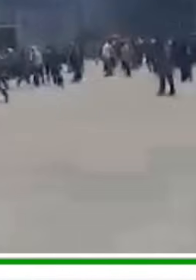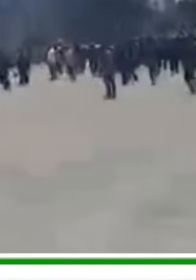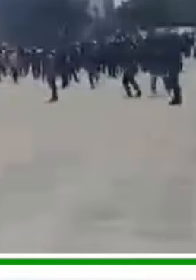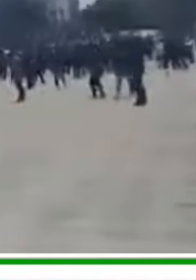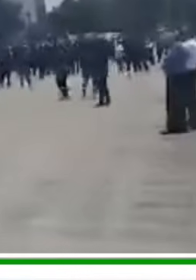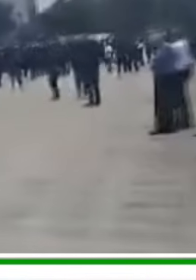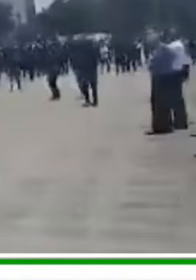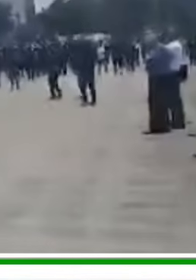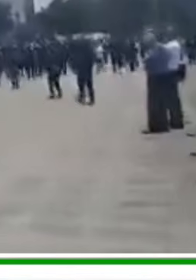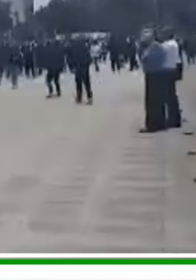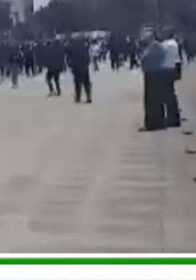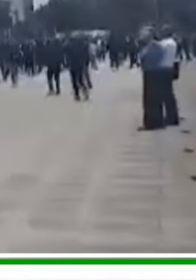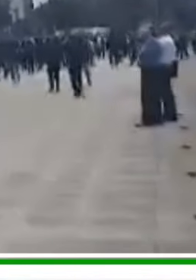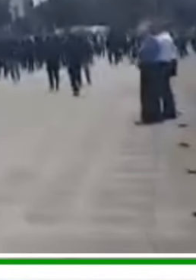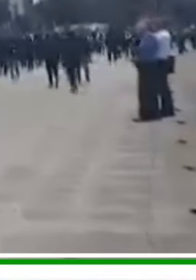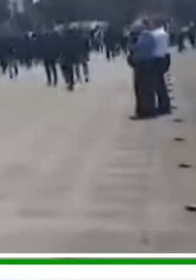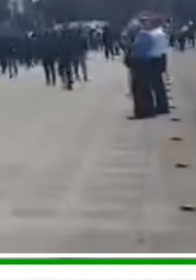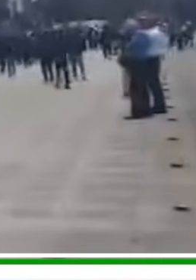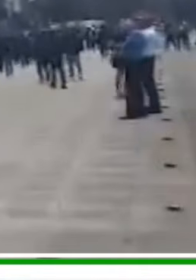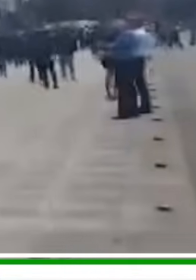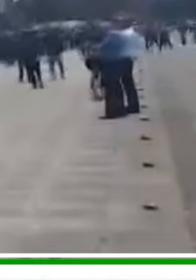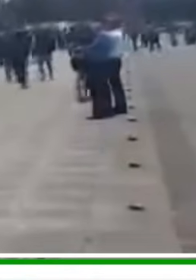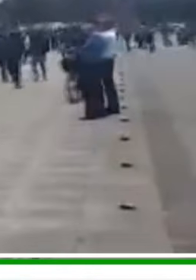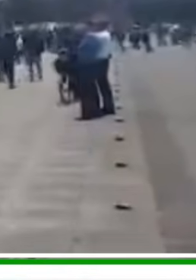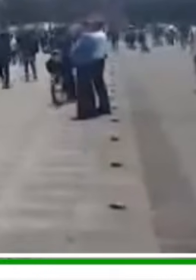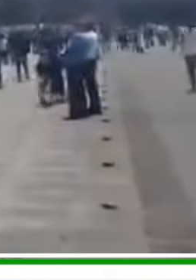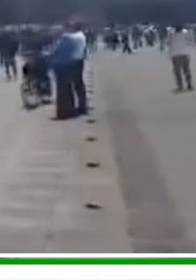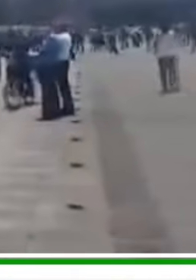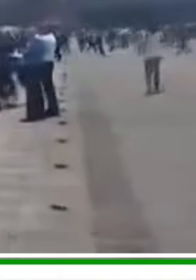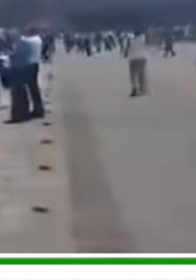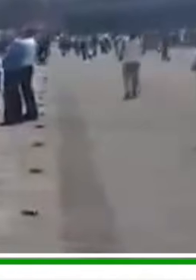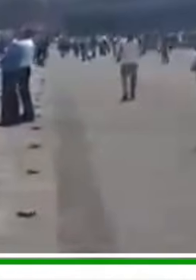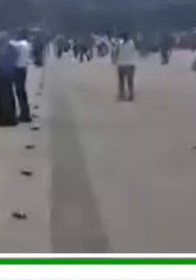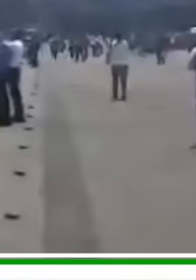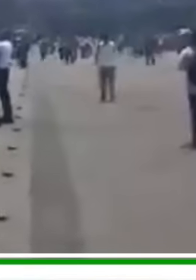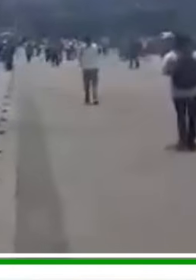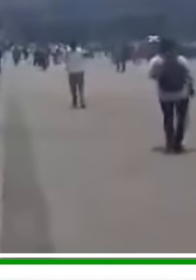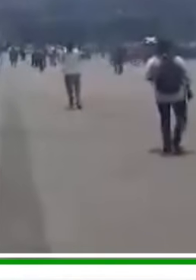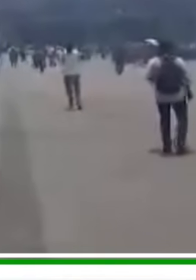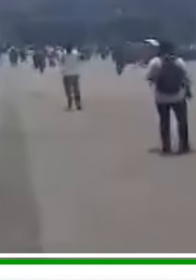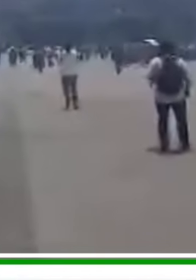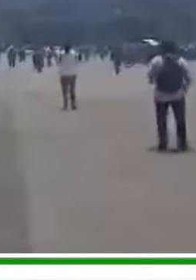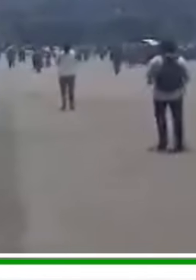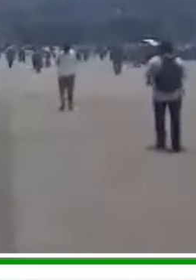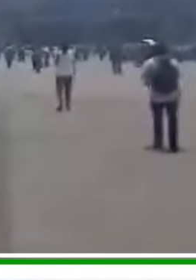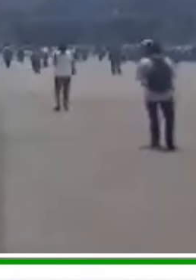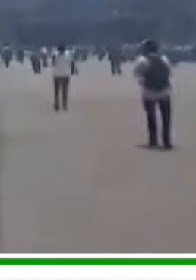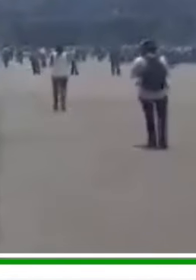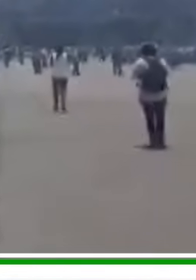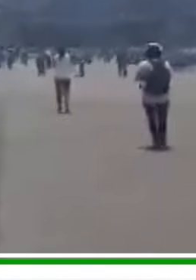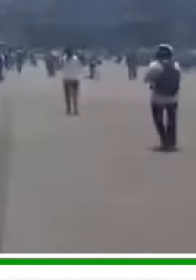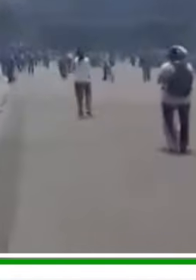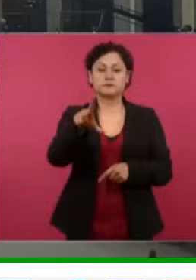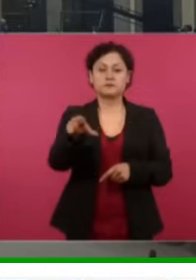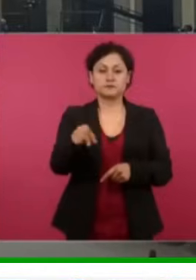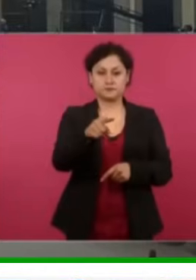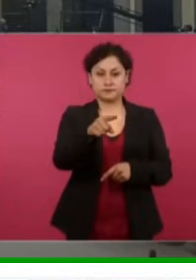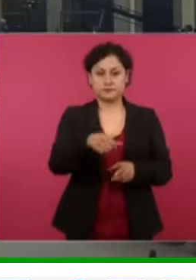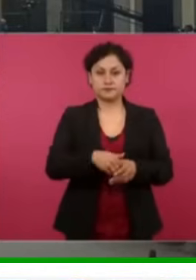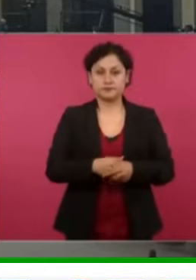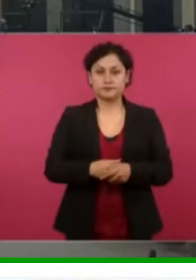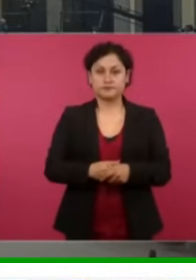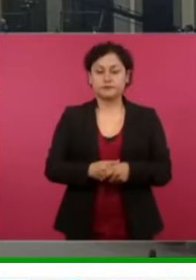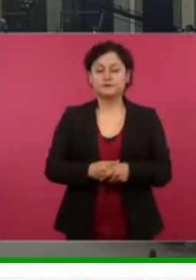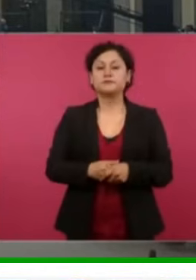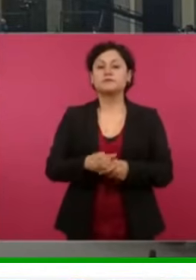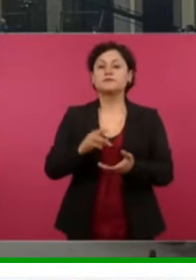esta provocación al presidente. Amigos, vamos a ir a la conferencia, vamos a escuchar qué dijo el presidente sobre este tema. Gracias, presidente.